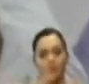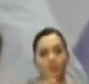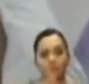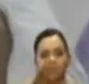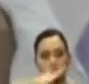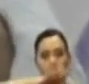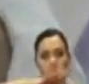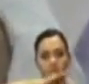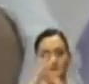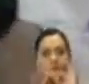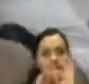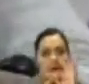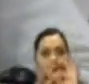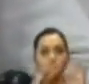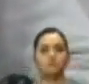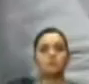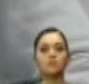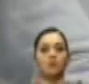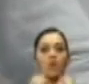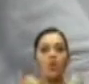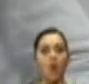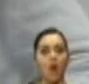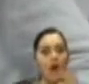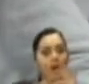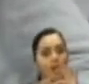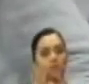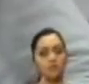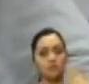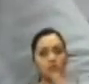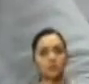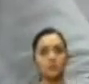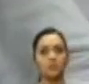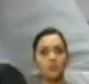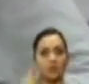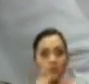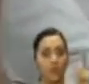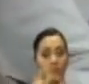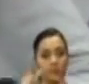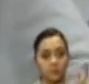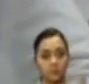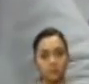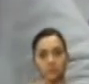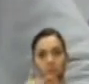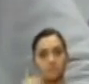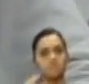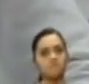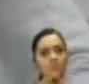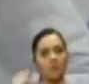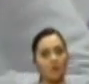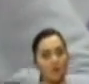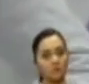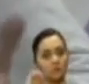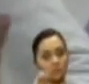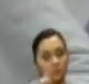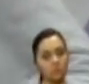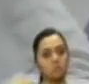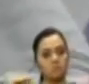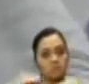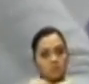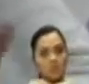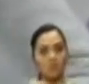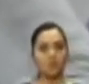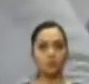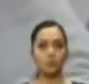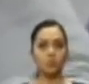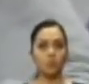parques. Entonces esto ha tenido un importantísimo impacto en el nivel de vida de la gente. Faltaba tanto en Ecuador, ¿no? Espacios verdes,